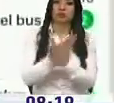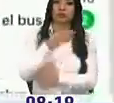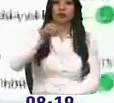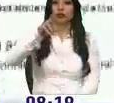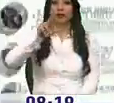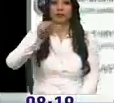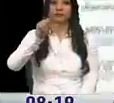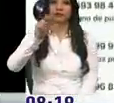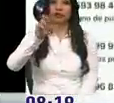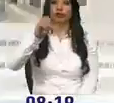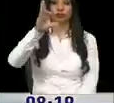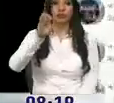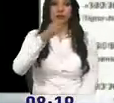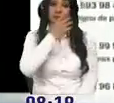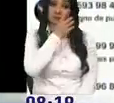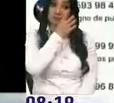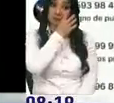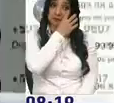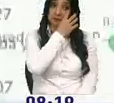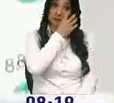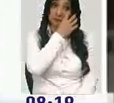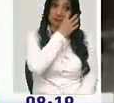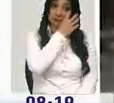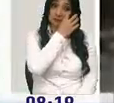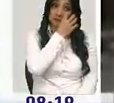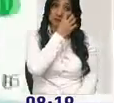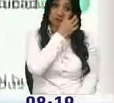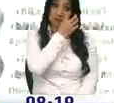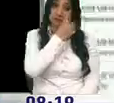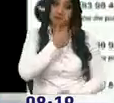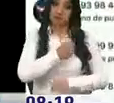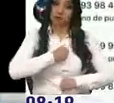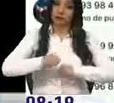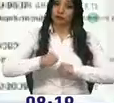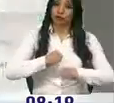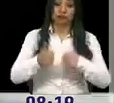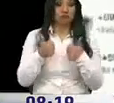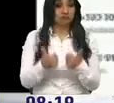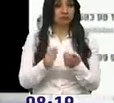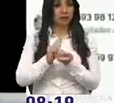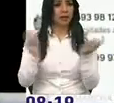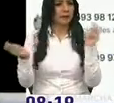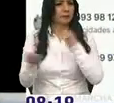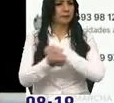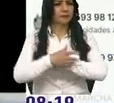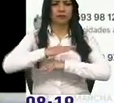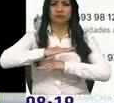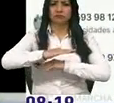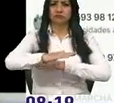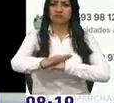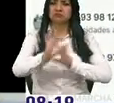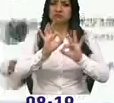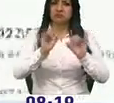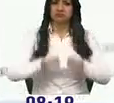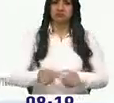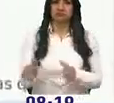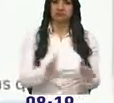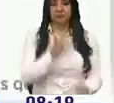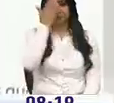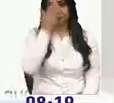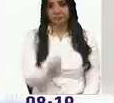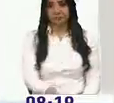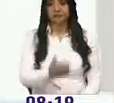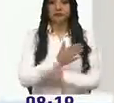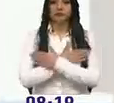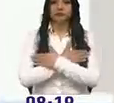bien, para que vean la autogestión. Enhorabuena, ¿eh? ¿Cómo cambia el sitio con una buena vía? Buenos días, le saluda a